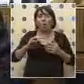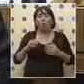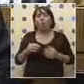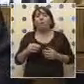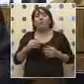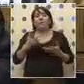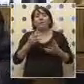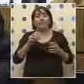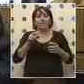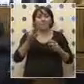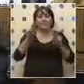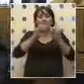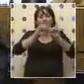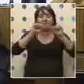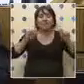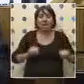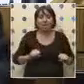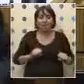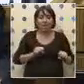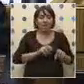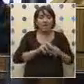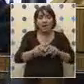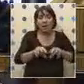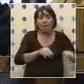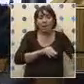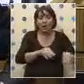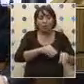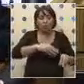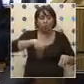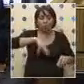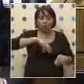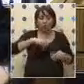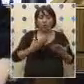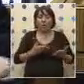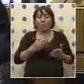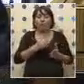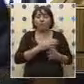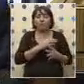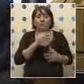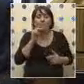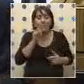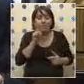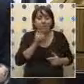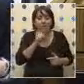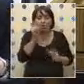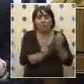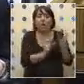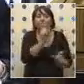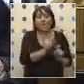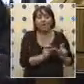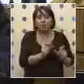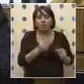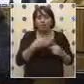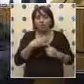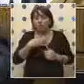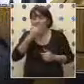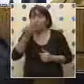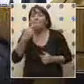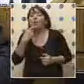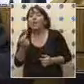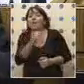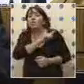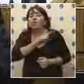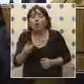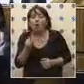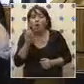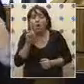sistema de reparto. Él ha dicho aquí que nosotros supuestamente estamos engañando a las personas. Déjenme explicarle por qué no estamos engañando y más